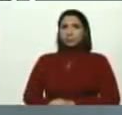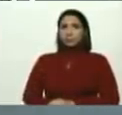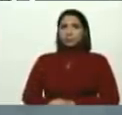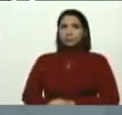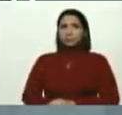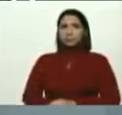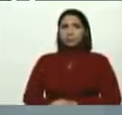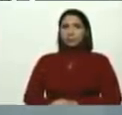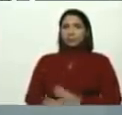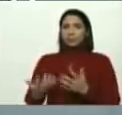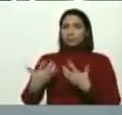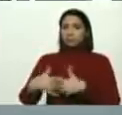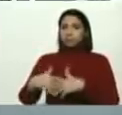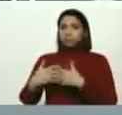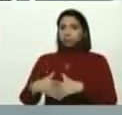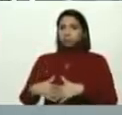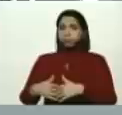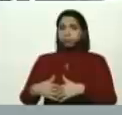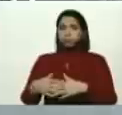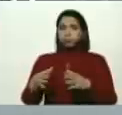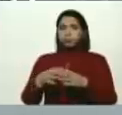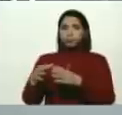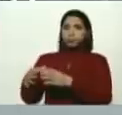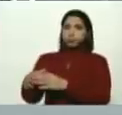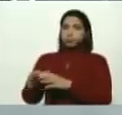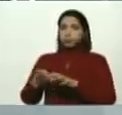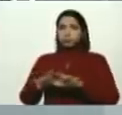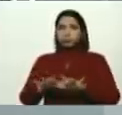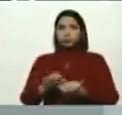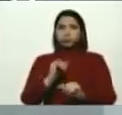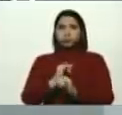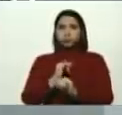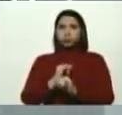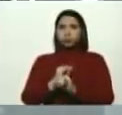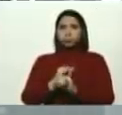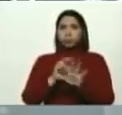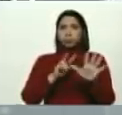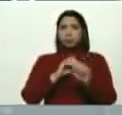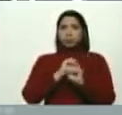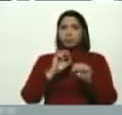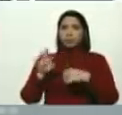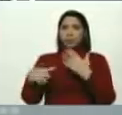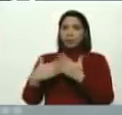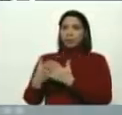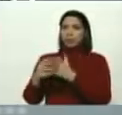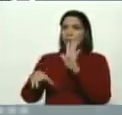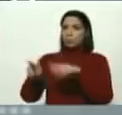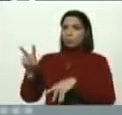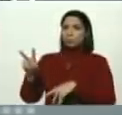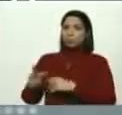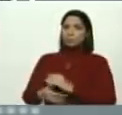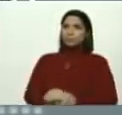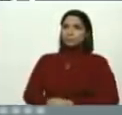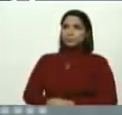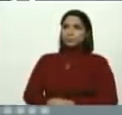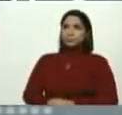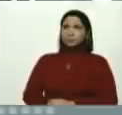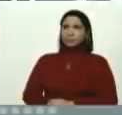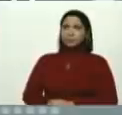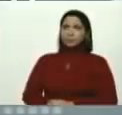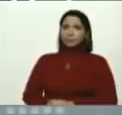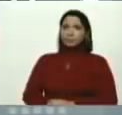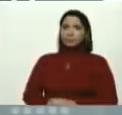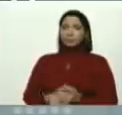La fabricación y ensamblaje de equipos electrónicos y electrodomésticos, de 7 de la mañana a 12 del mediodía.